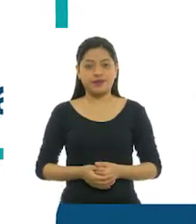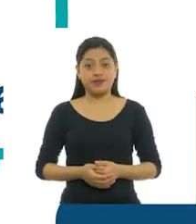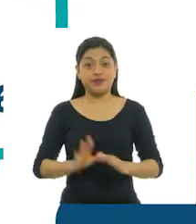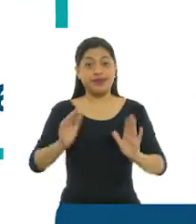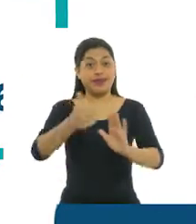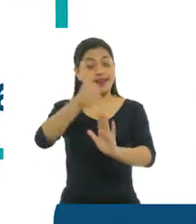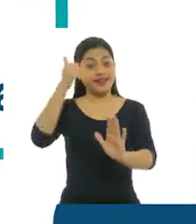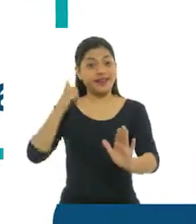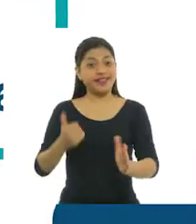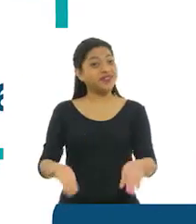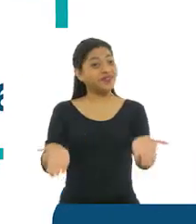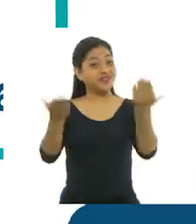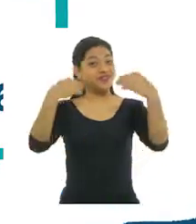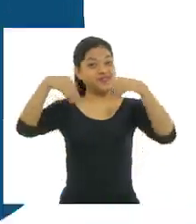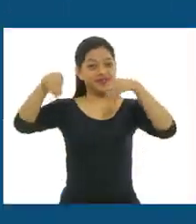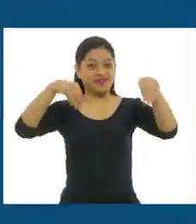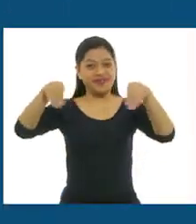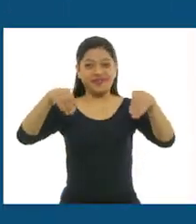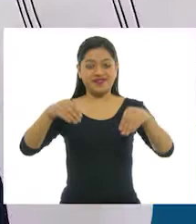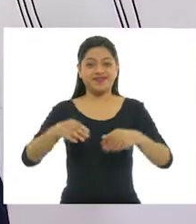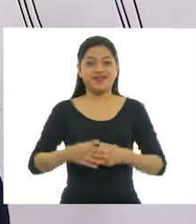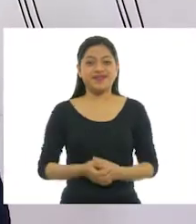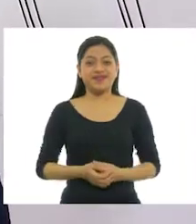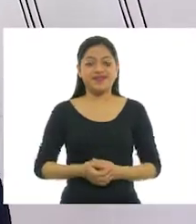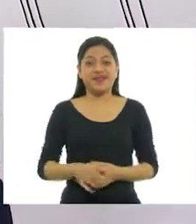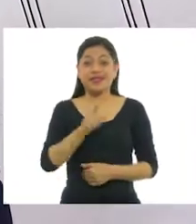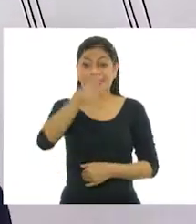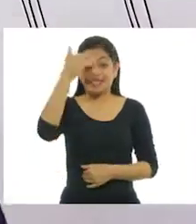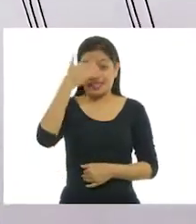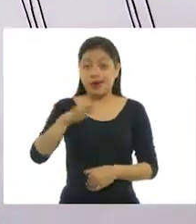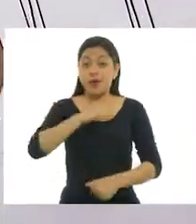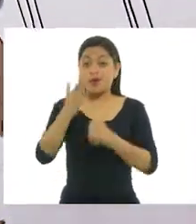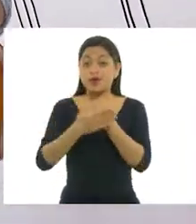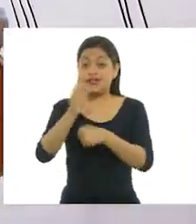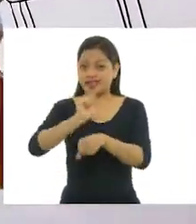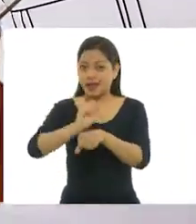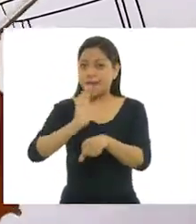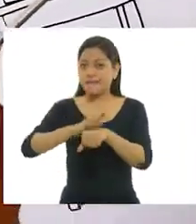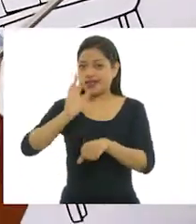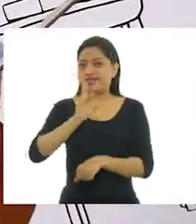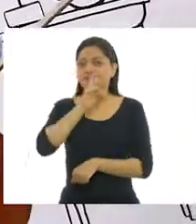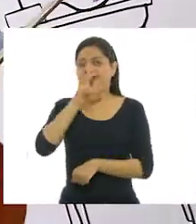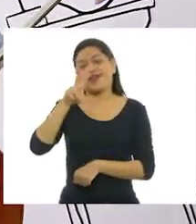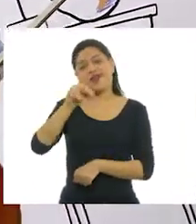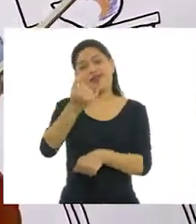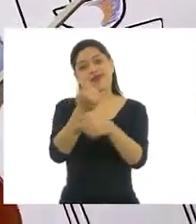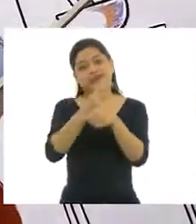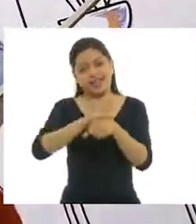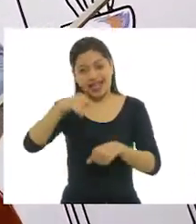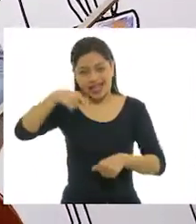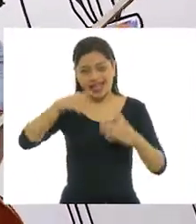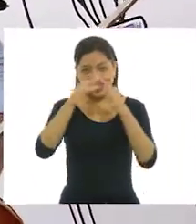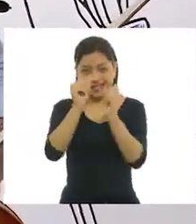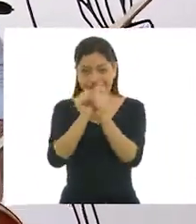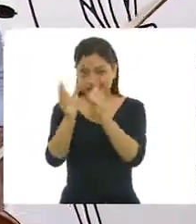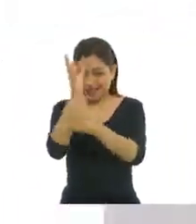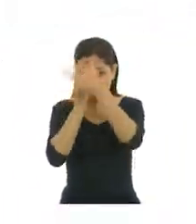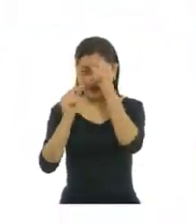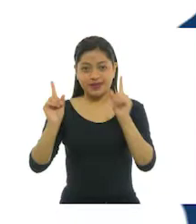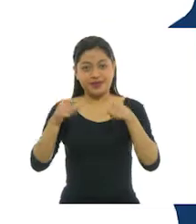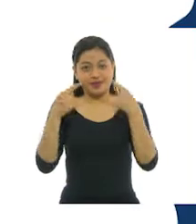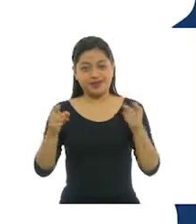Pero antes, a movernos un poquito. Y ya saben, la semana que viene más, pero a lo mejor porque es imposible. Aquí, en Aprende Música en